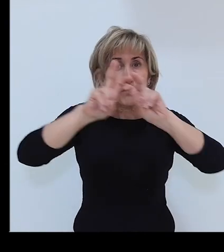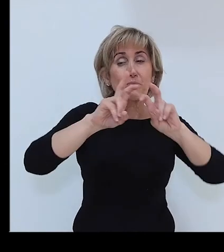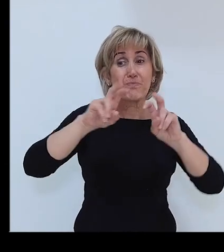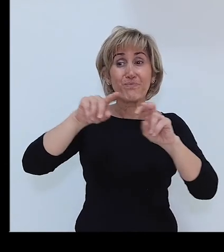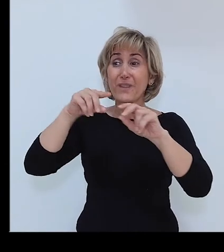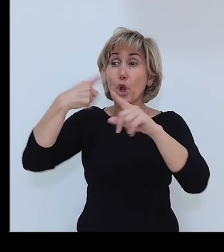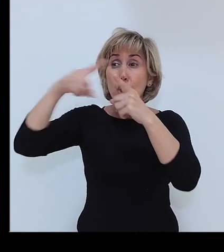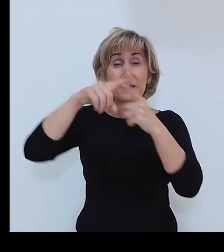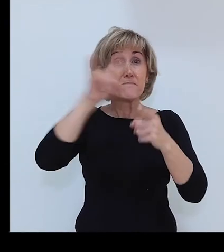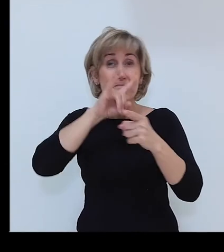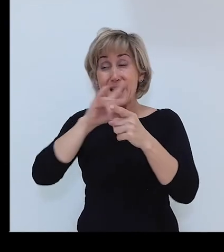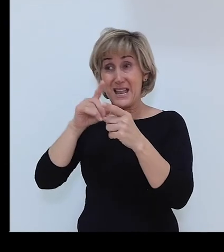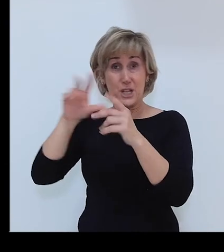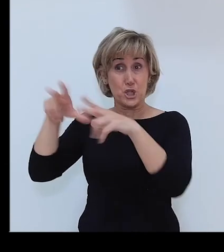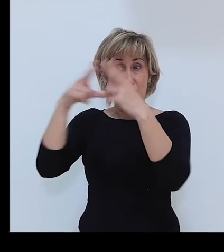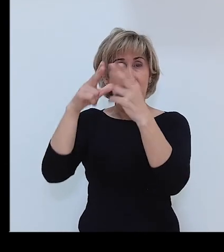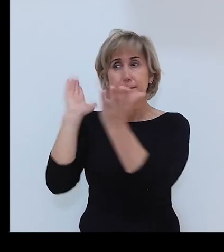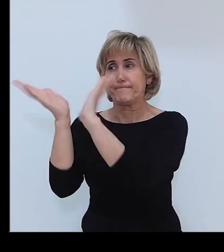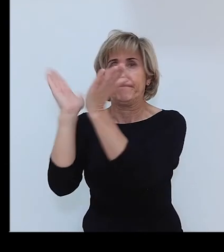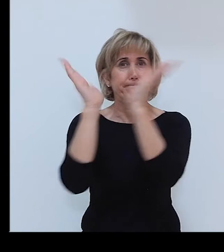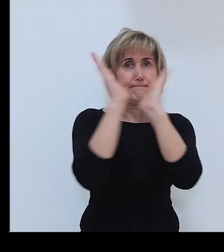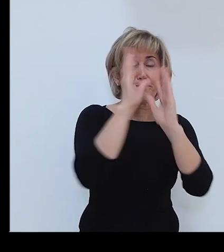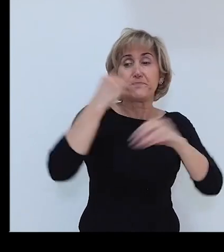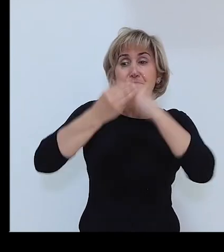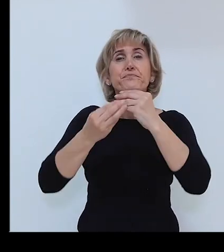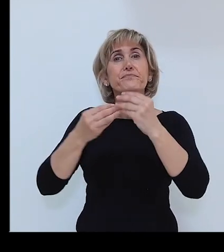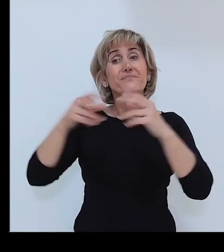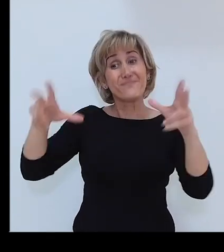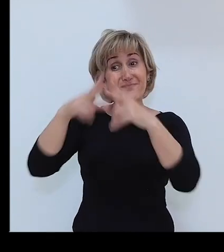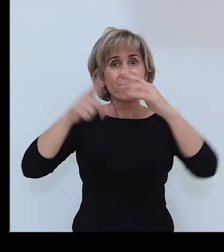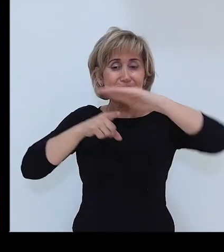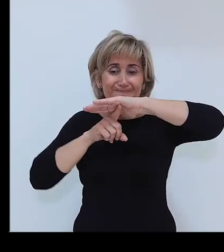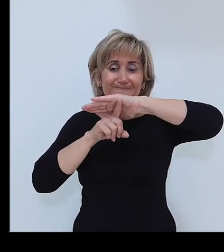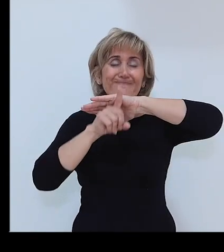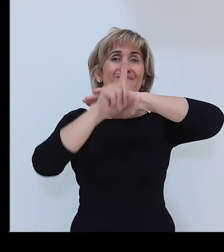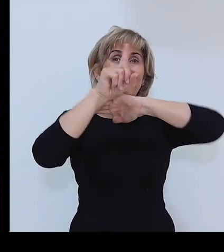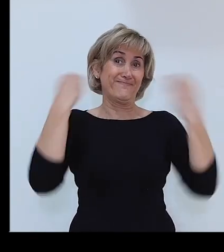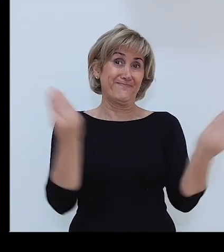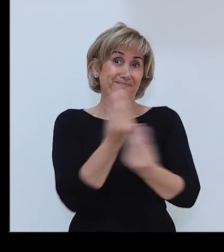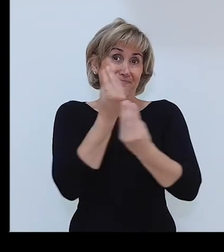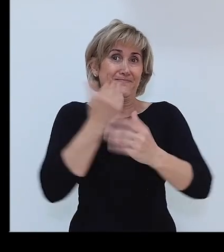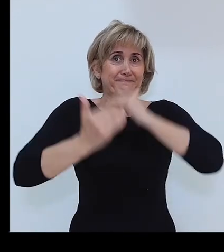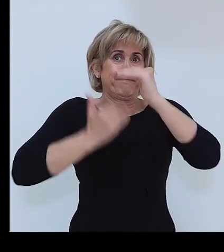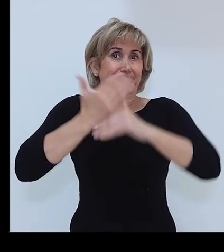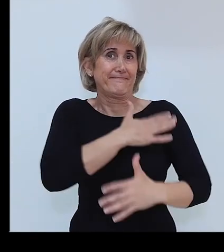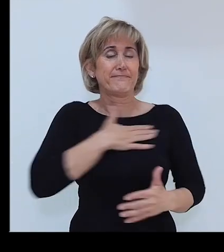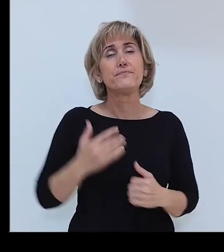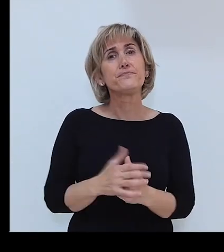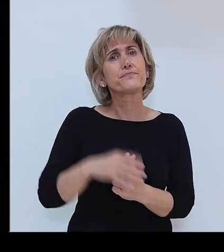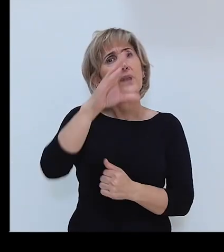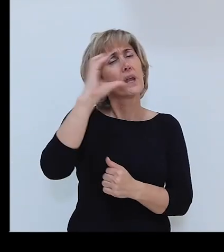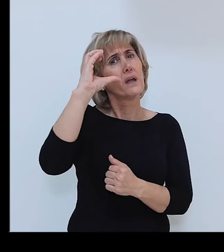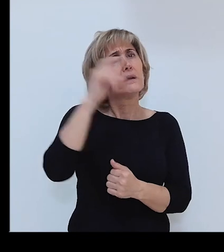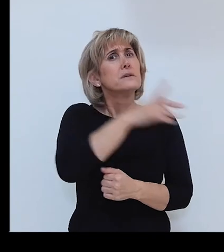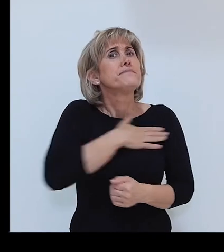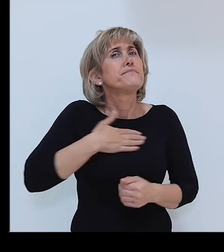Utilizar el estudio a nivel micro para conseguir corregir las anomalías sociales y llevar al progreso